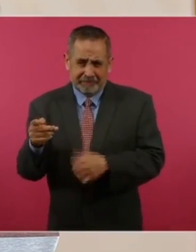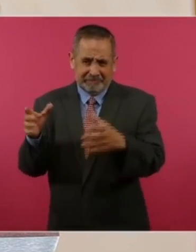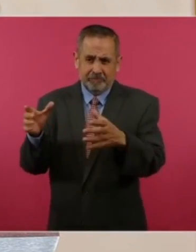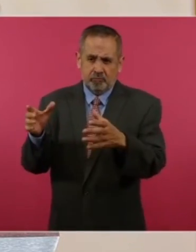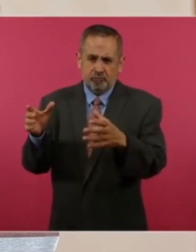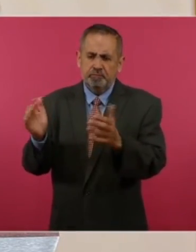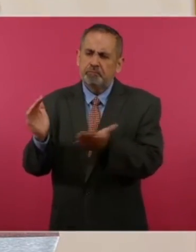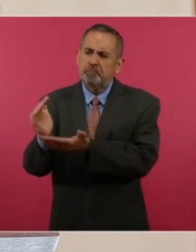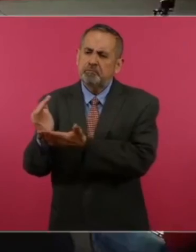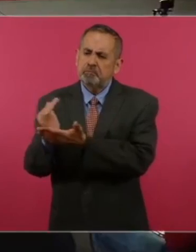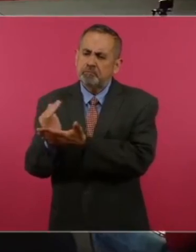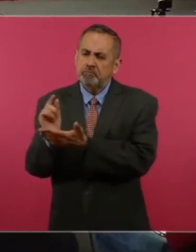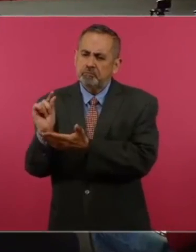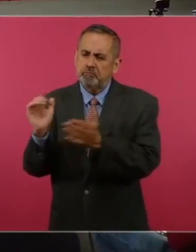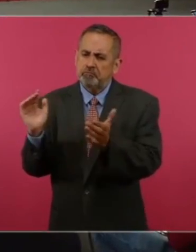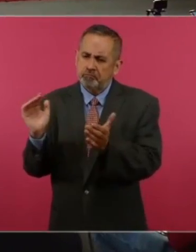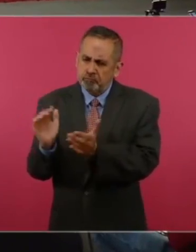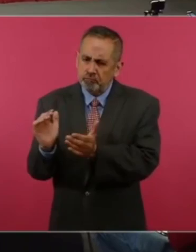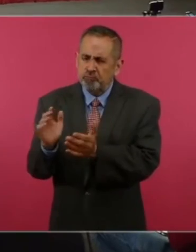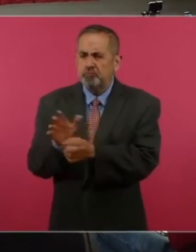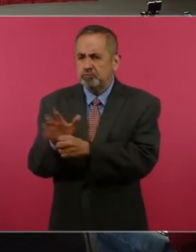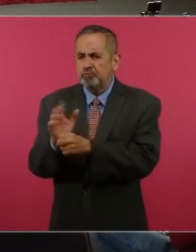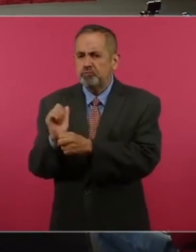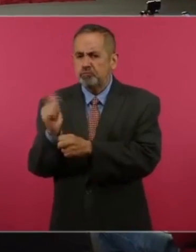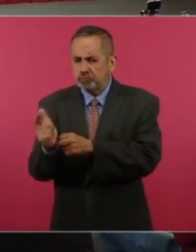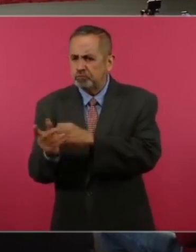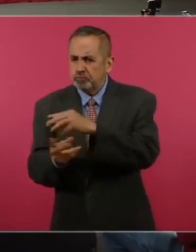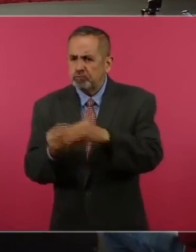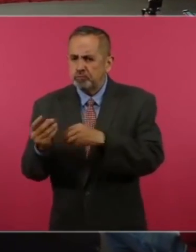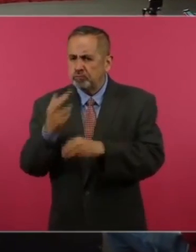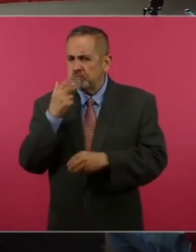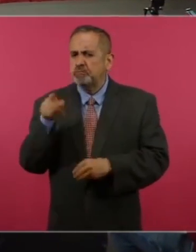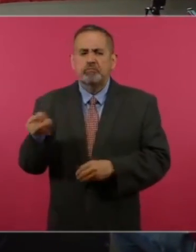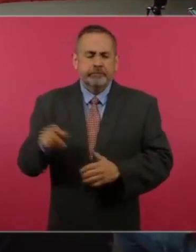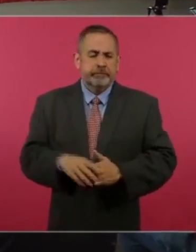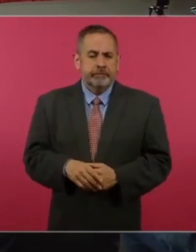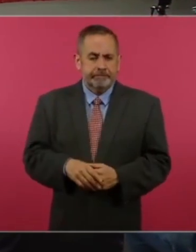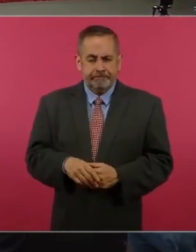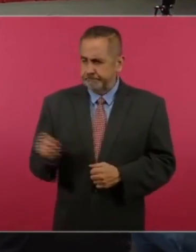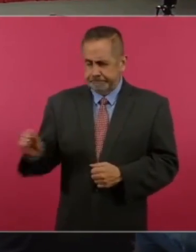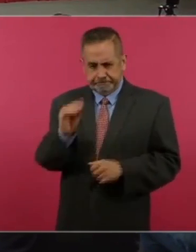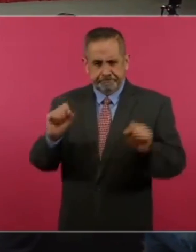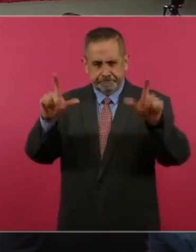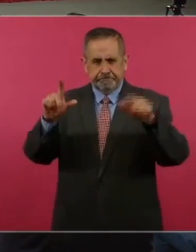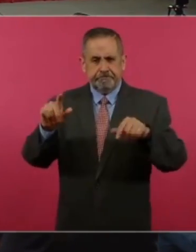Final de 7 a 7.1%, según los datos. No, a ver, pon pobreza extrema.